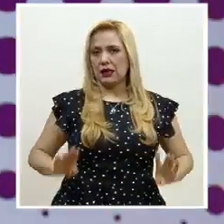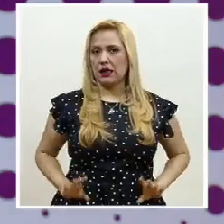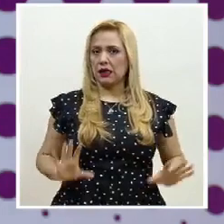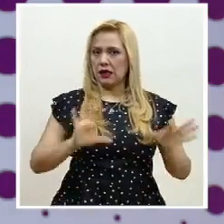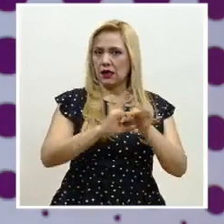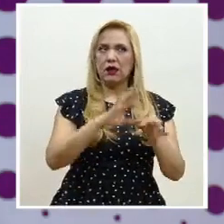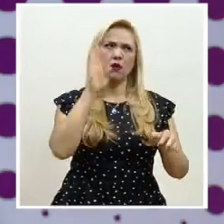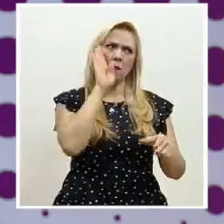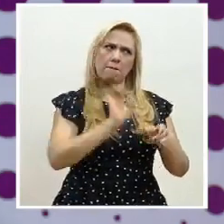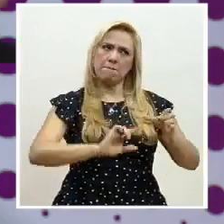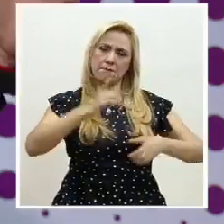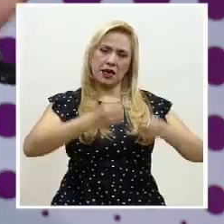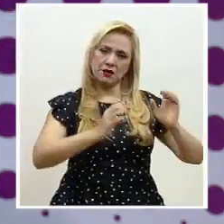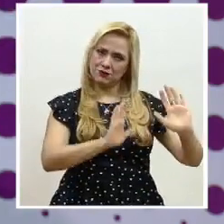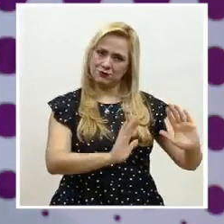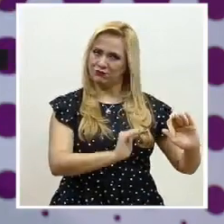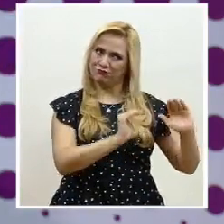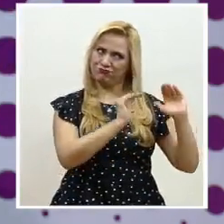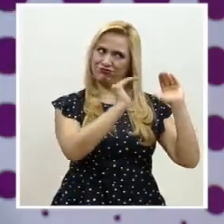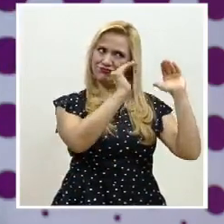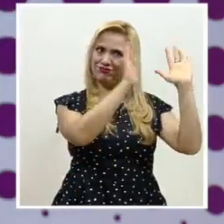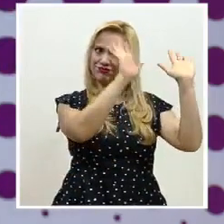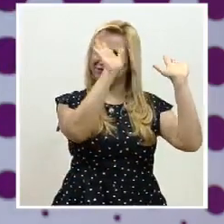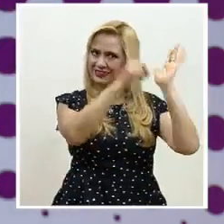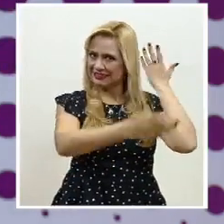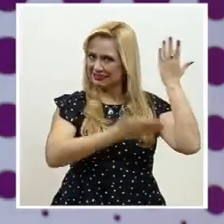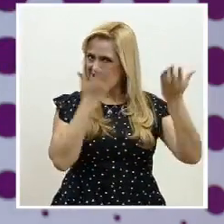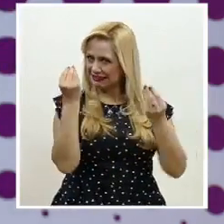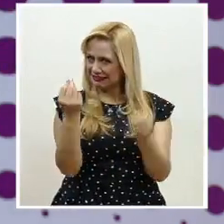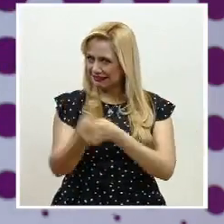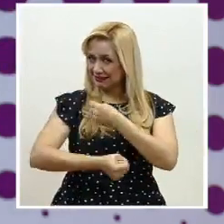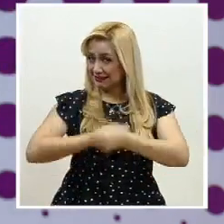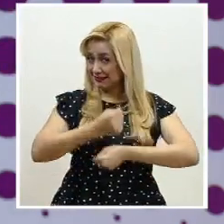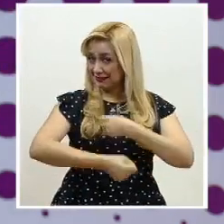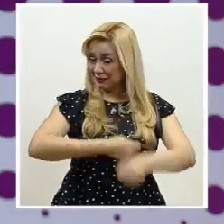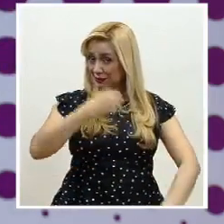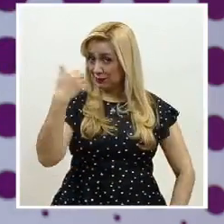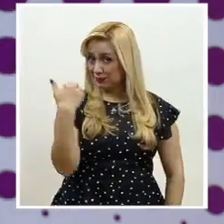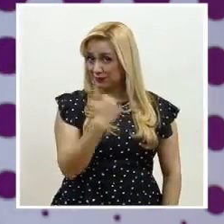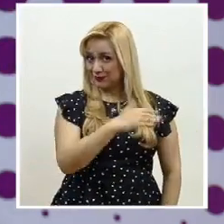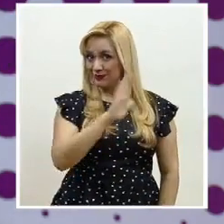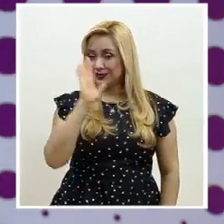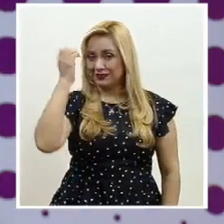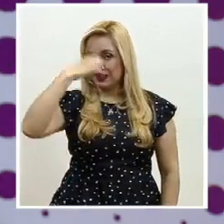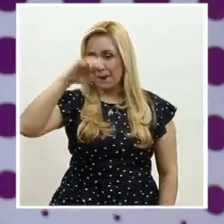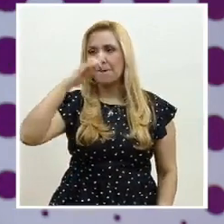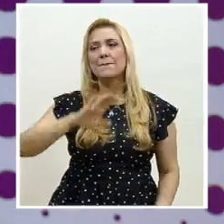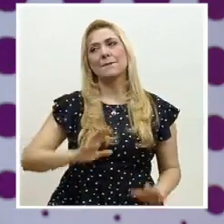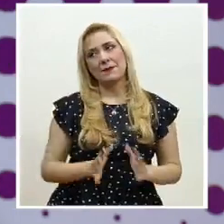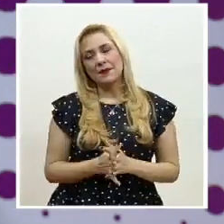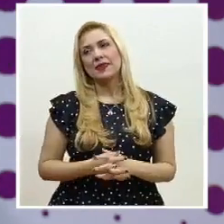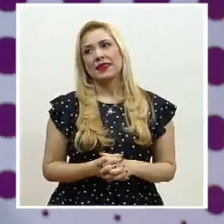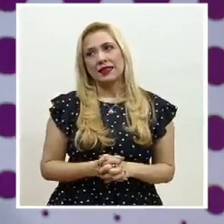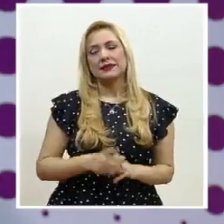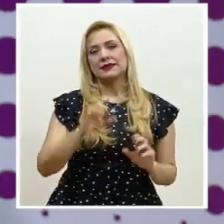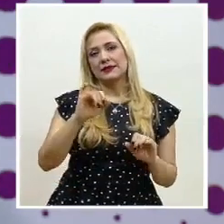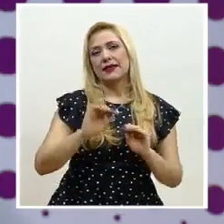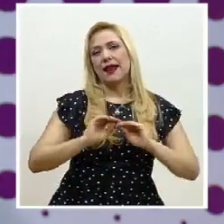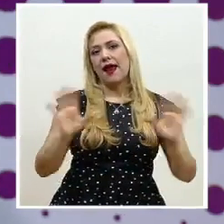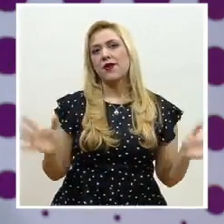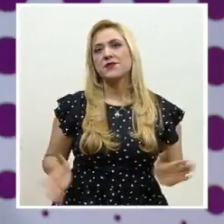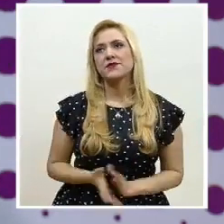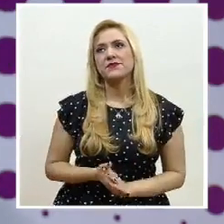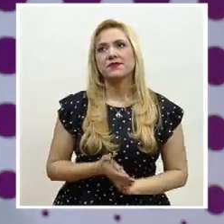Sí, claro. Es retomando un poco las ideas, ¿no? Tanto de Fernando como de Juan Jaime. Esto que perfila